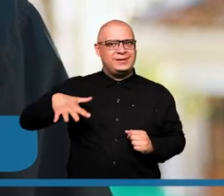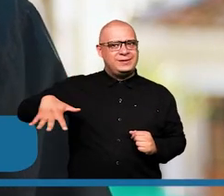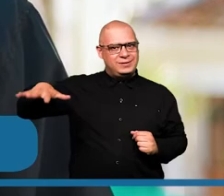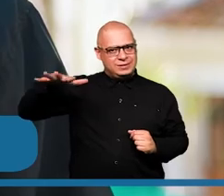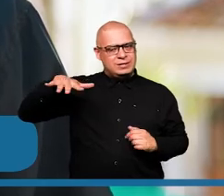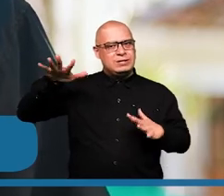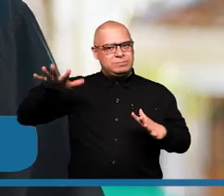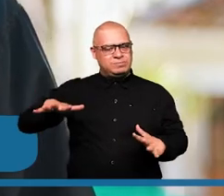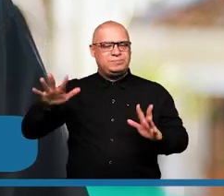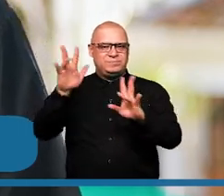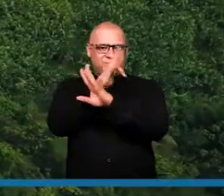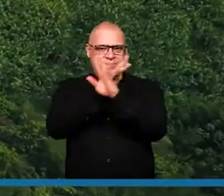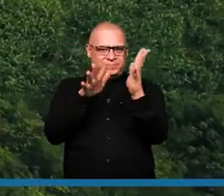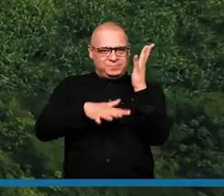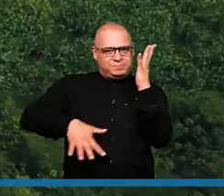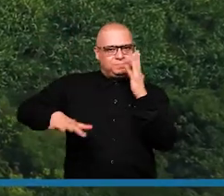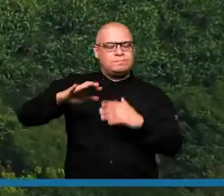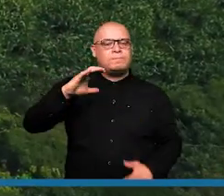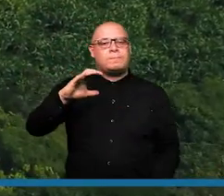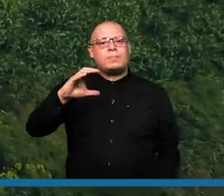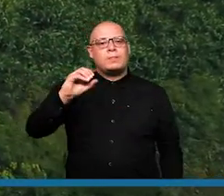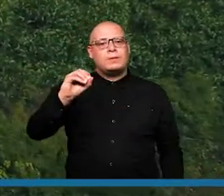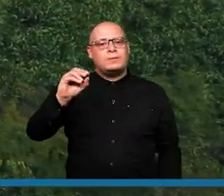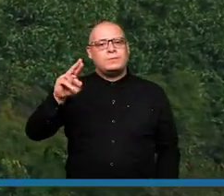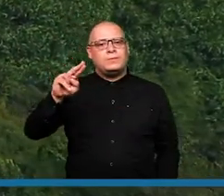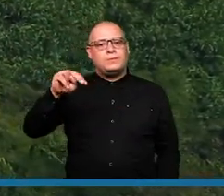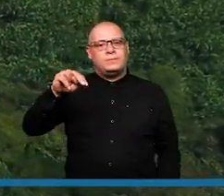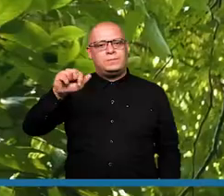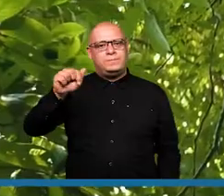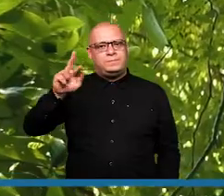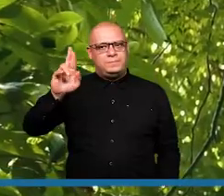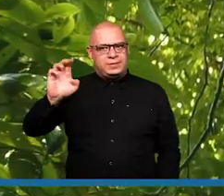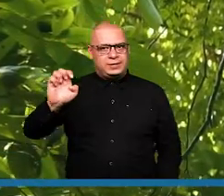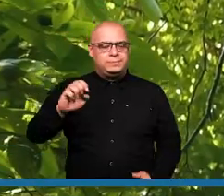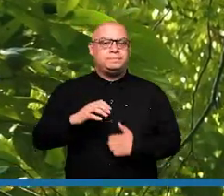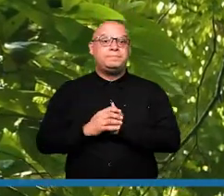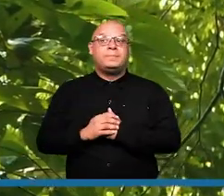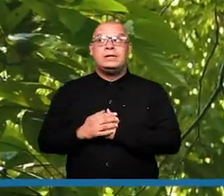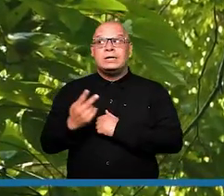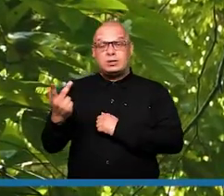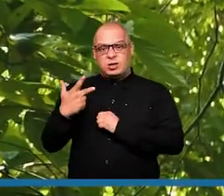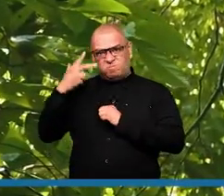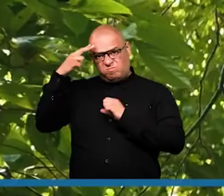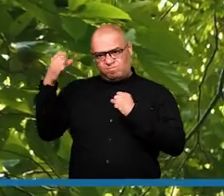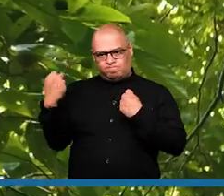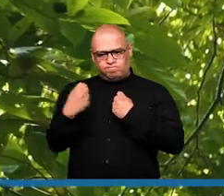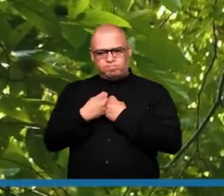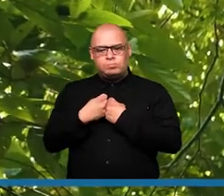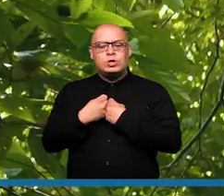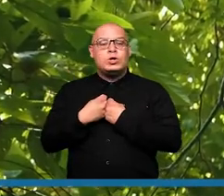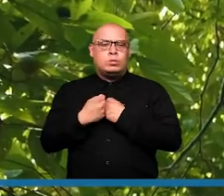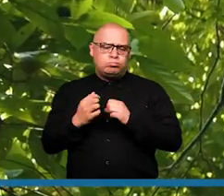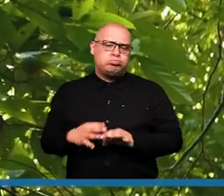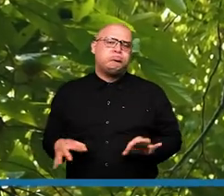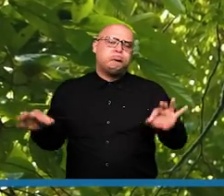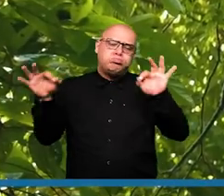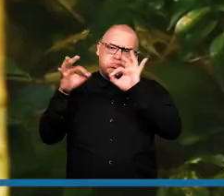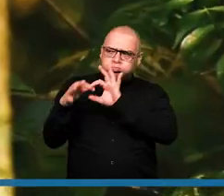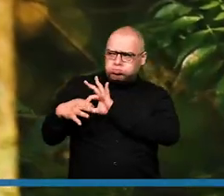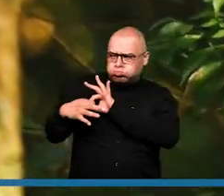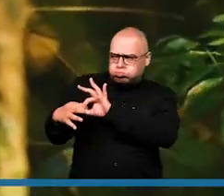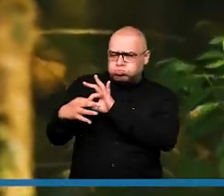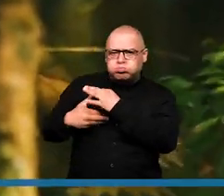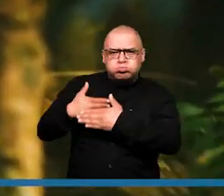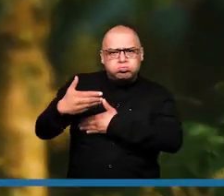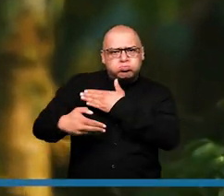Bosques y Biodiversidad acá en Cornare. Bueno, estas sinergias, como bien lo mencionas, son importantes para trabajar en un grupo, por ejemplo,